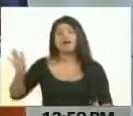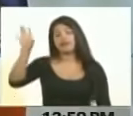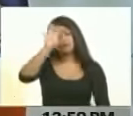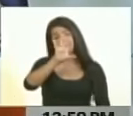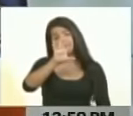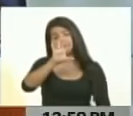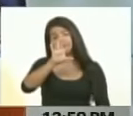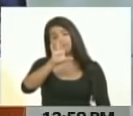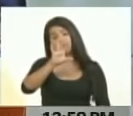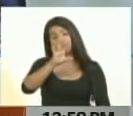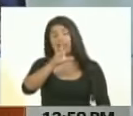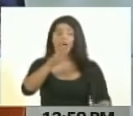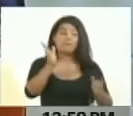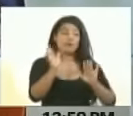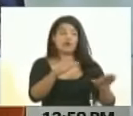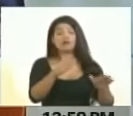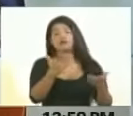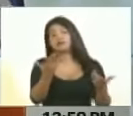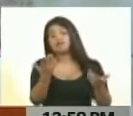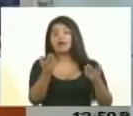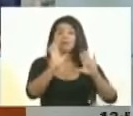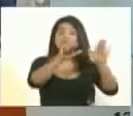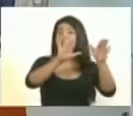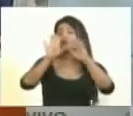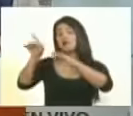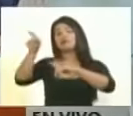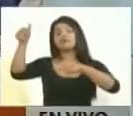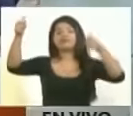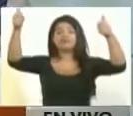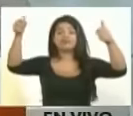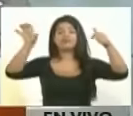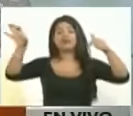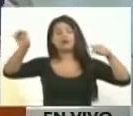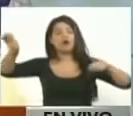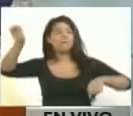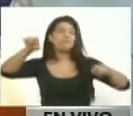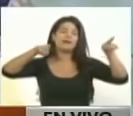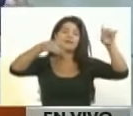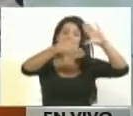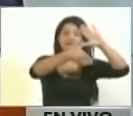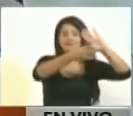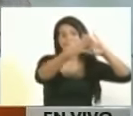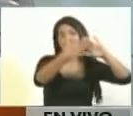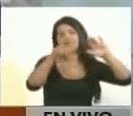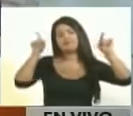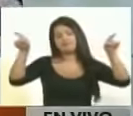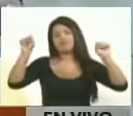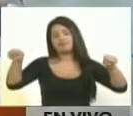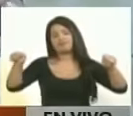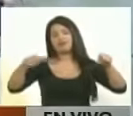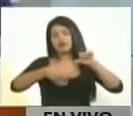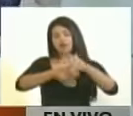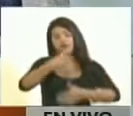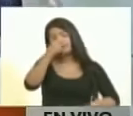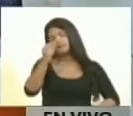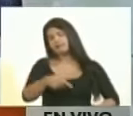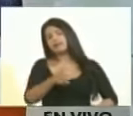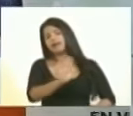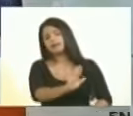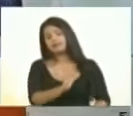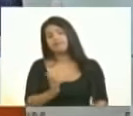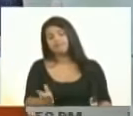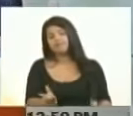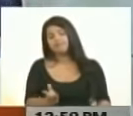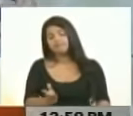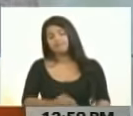a favor de los centros imperiales, de los grandes capitales y de las grandes industrias de estos